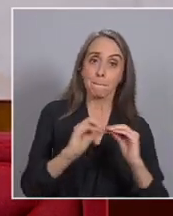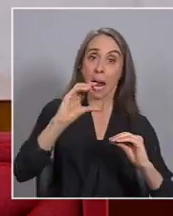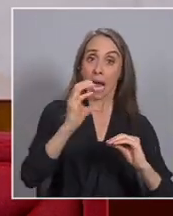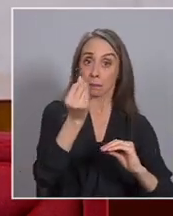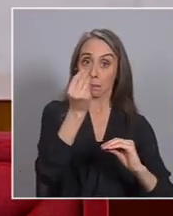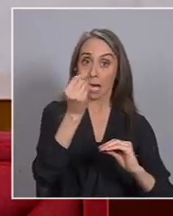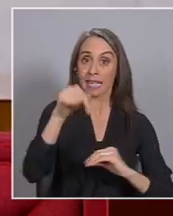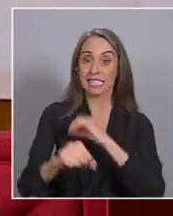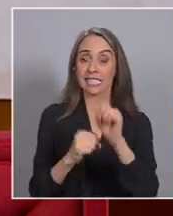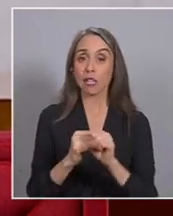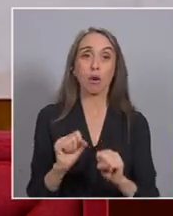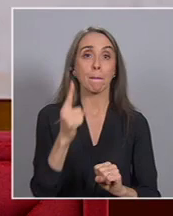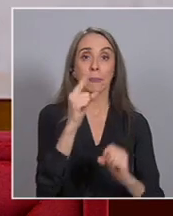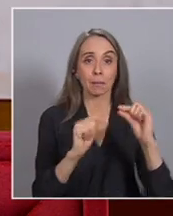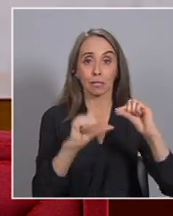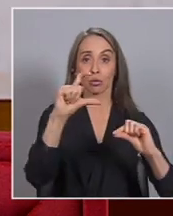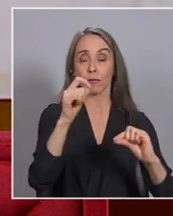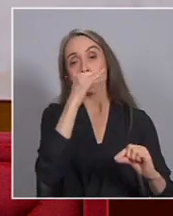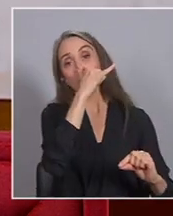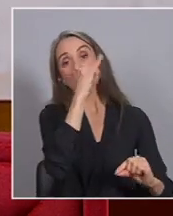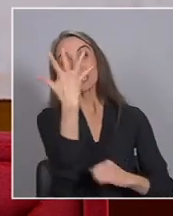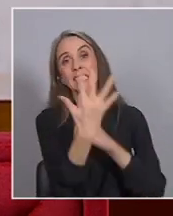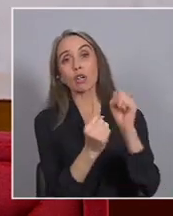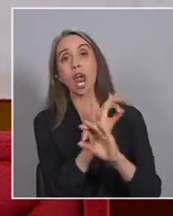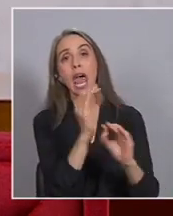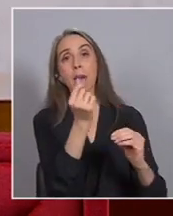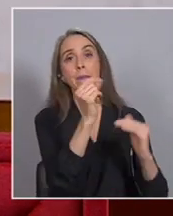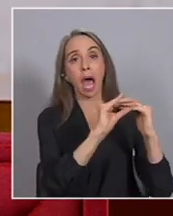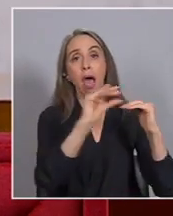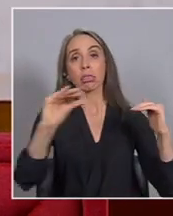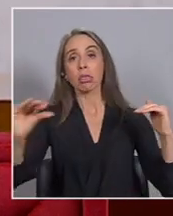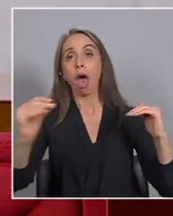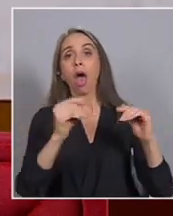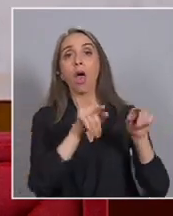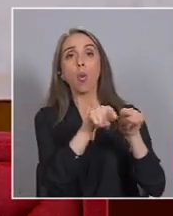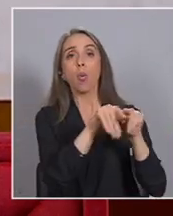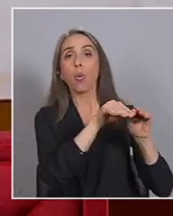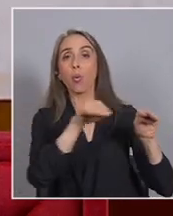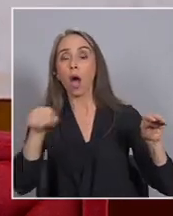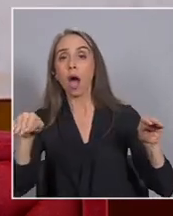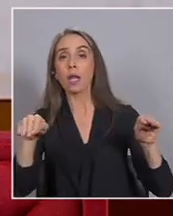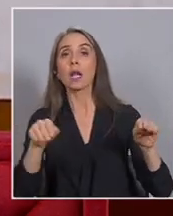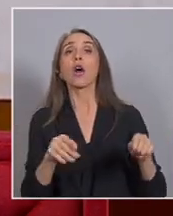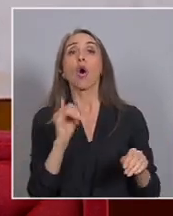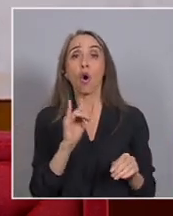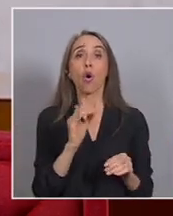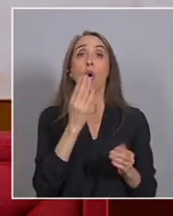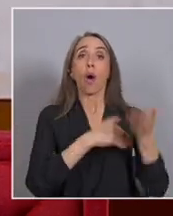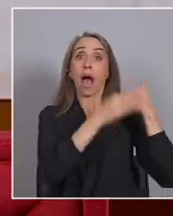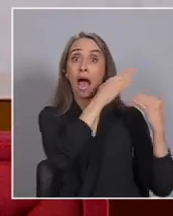ha sido el primer incremento después de 5 años de estancamiento o incluso de reducción de los recursos.